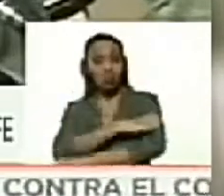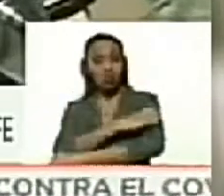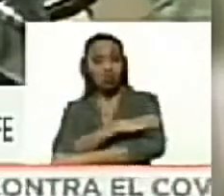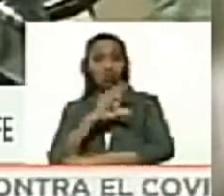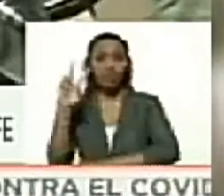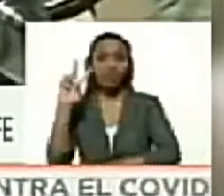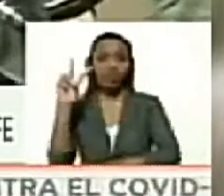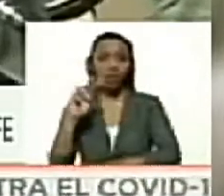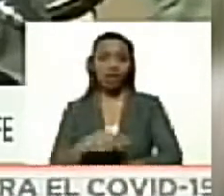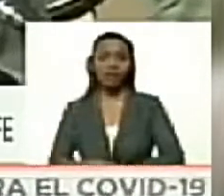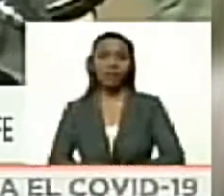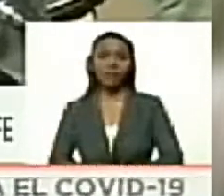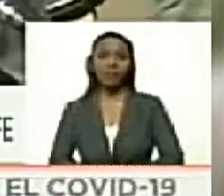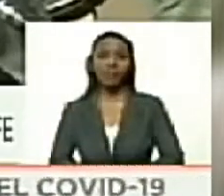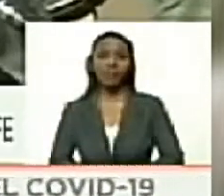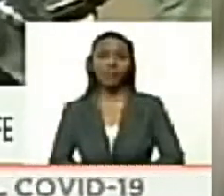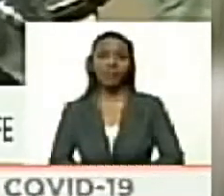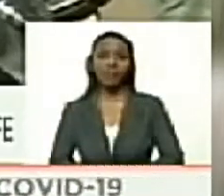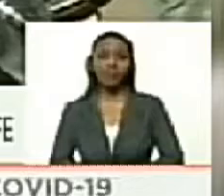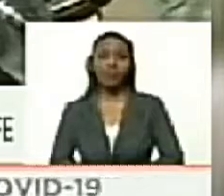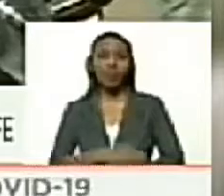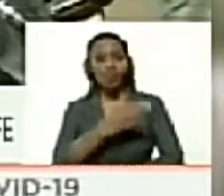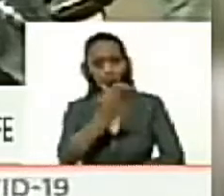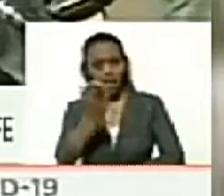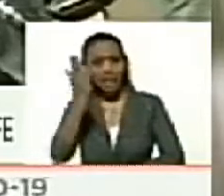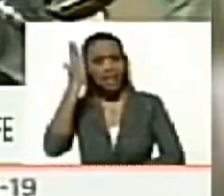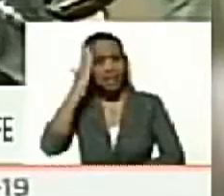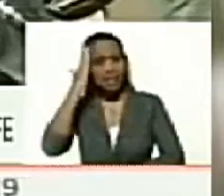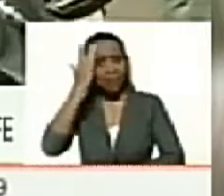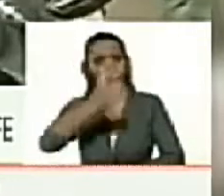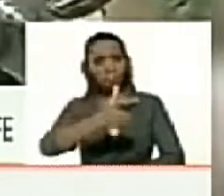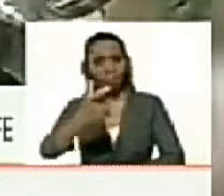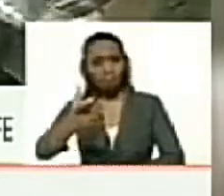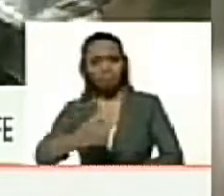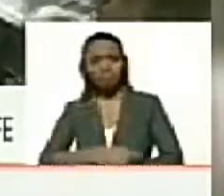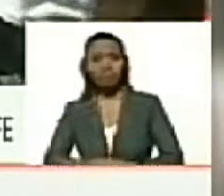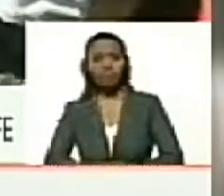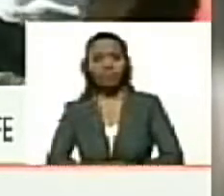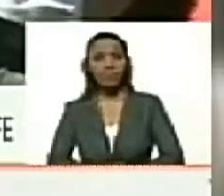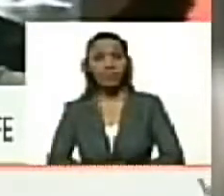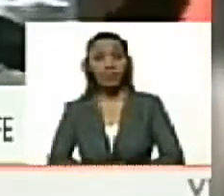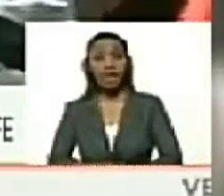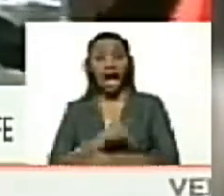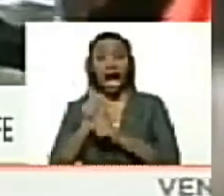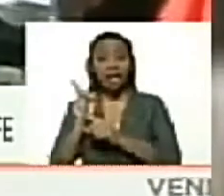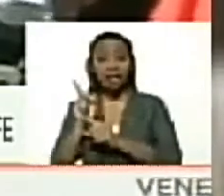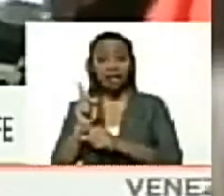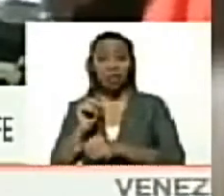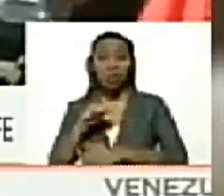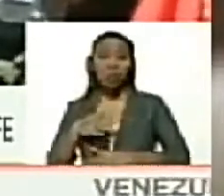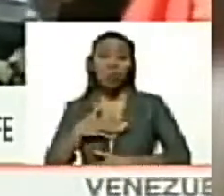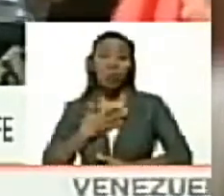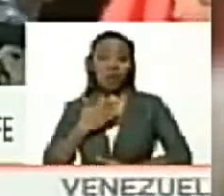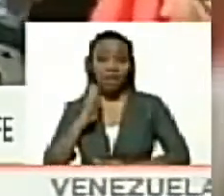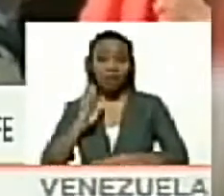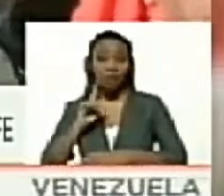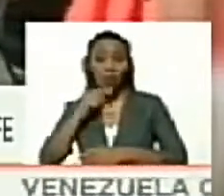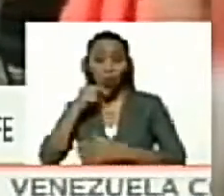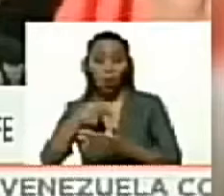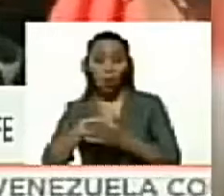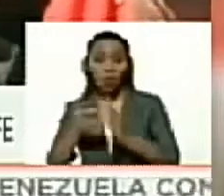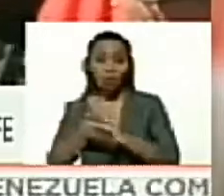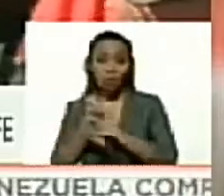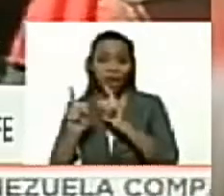que a mí me han catalogado de paranoico. No, pero claro, el San Pablo está de fines de